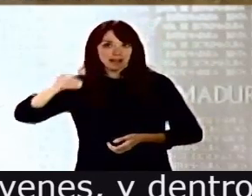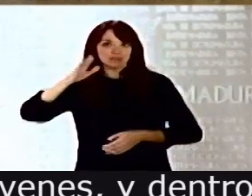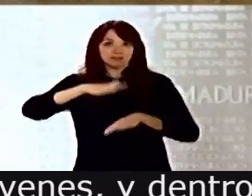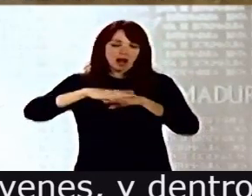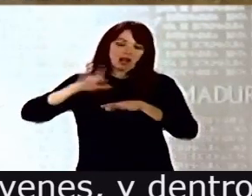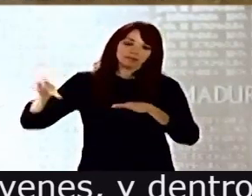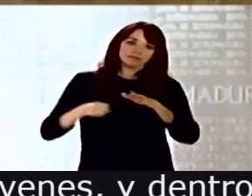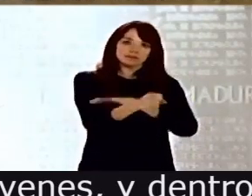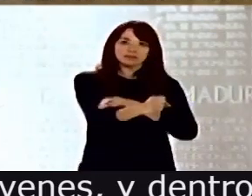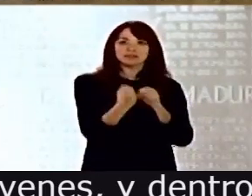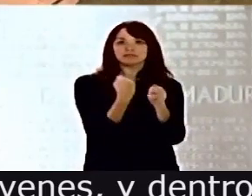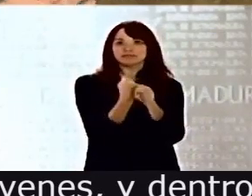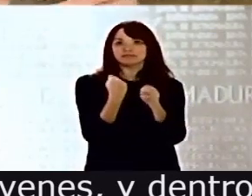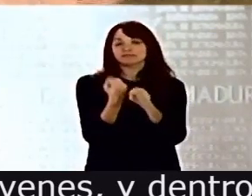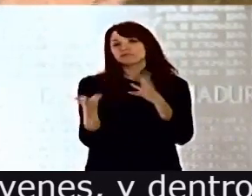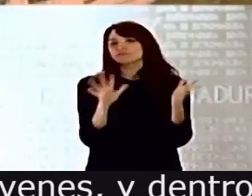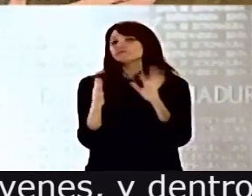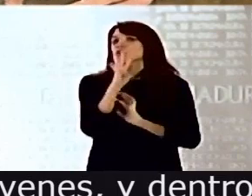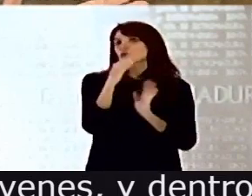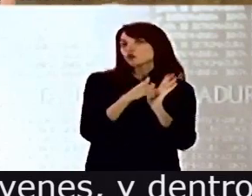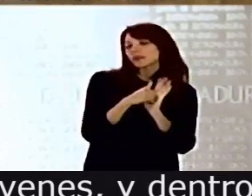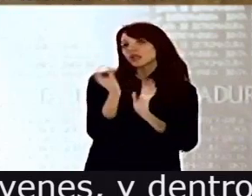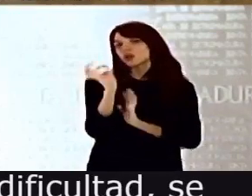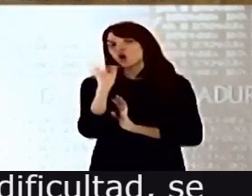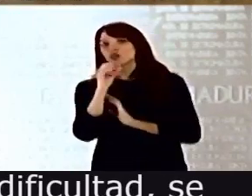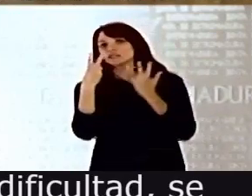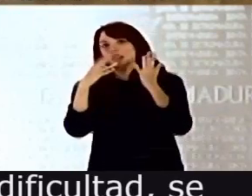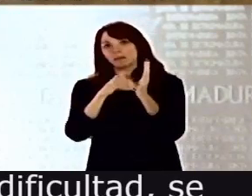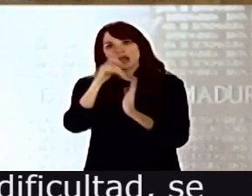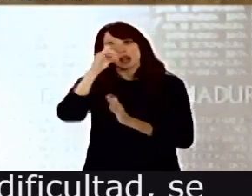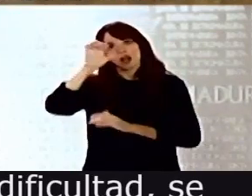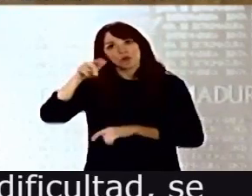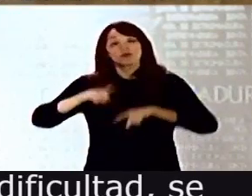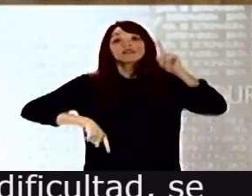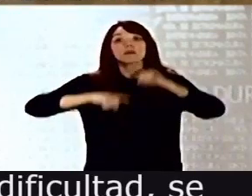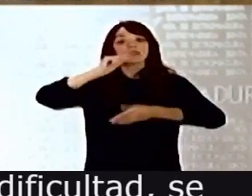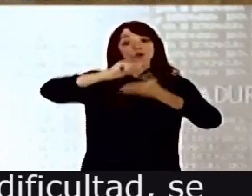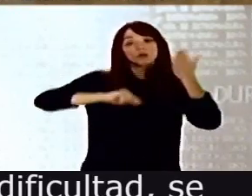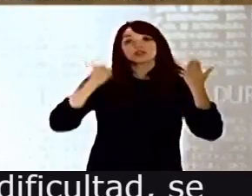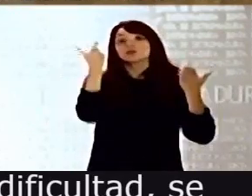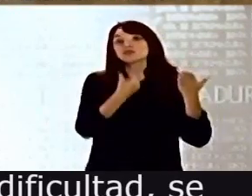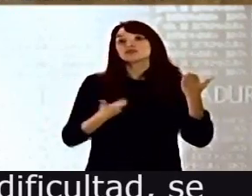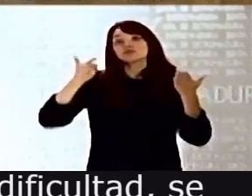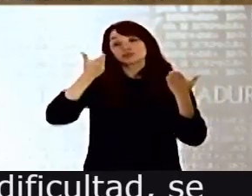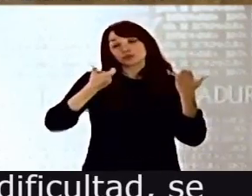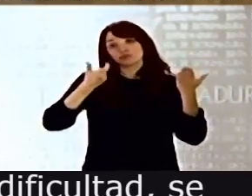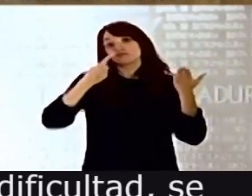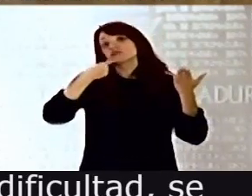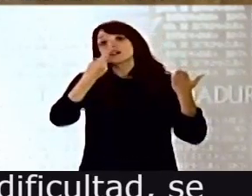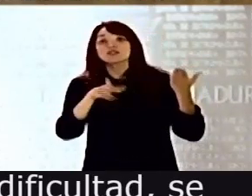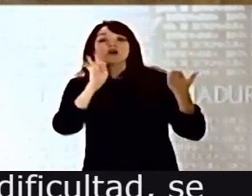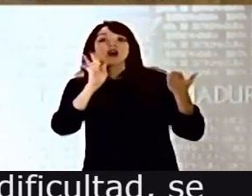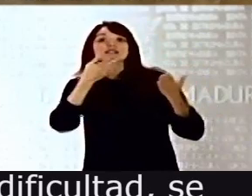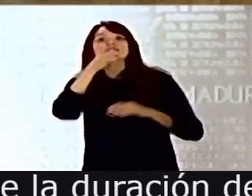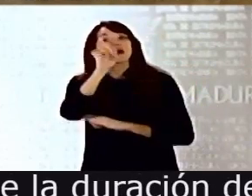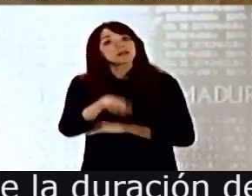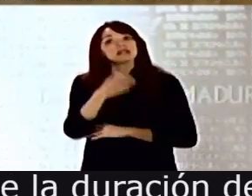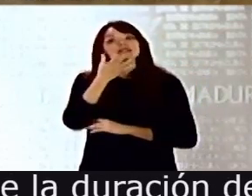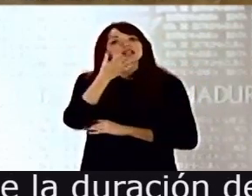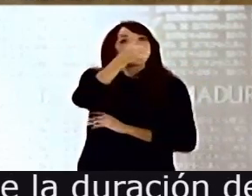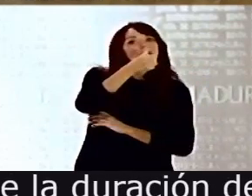cuantías de las ayudas oscilan entre los 4.000 y los 7.000 euros, dependiendo de la duración del contrato y, como les digo, si es un